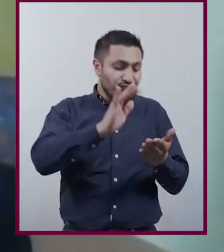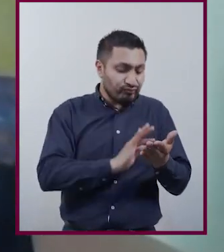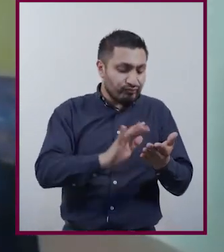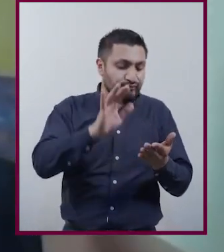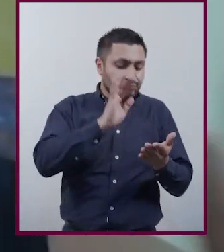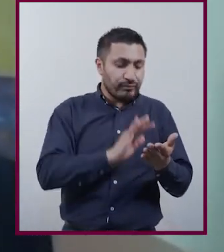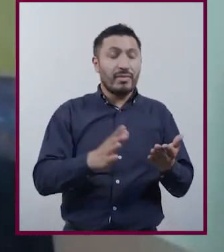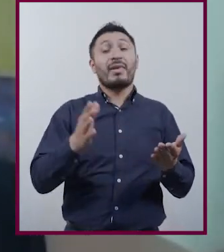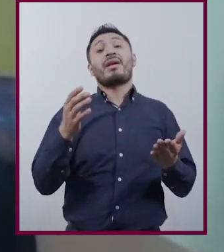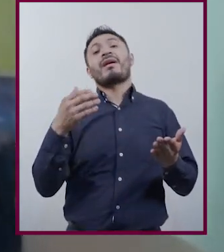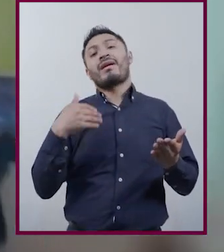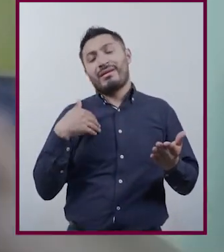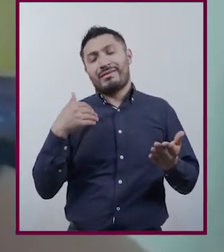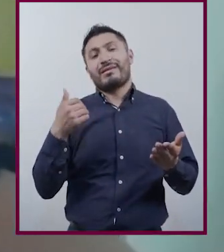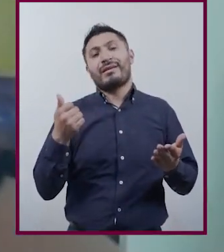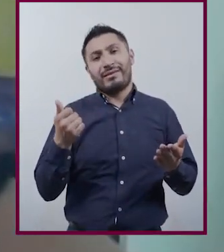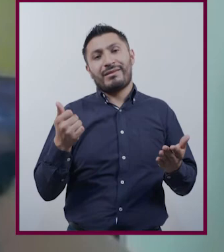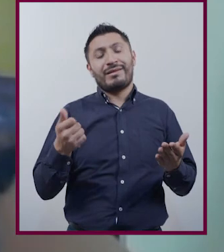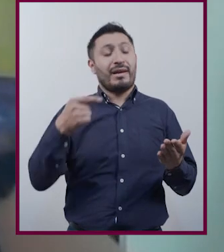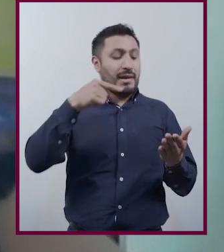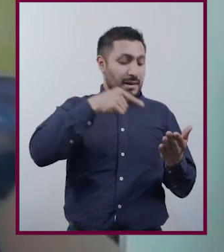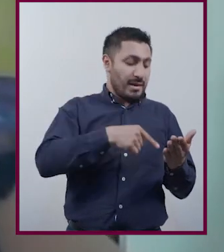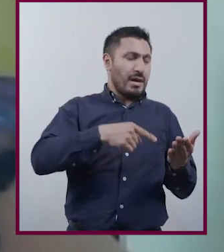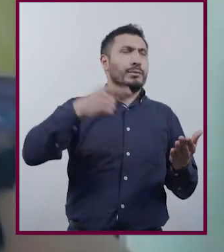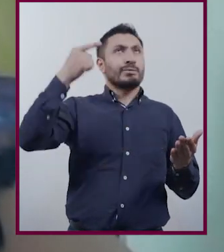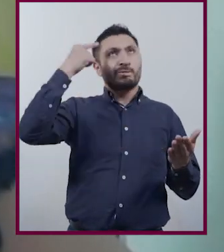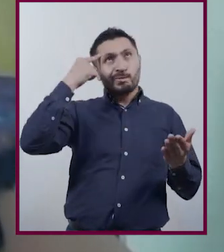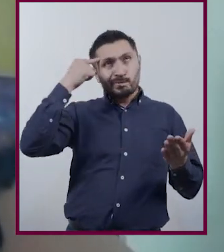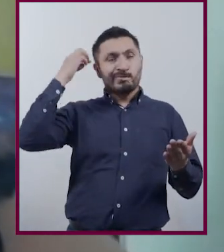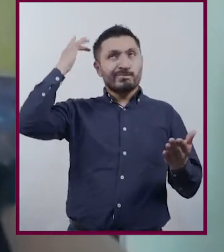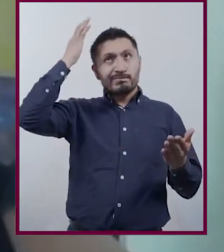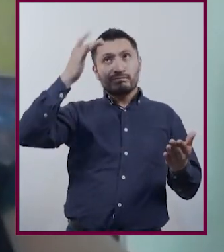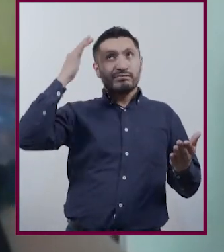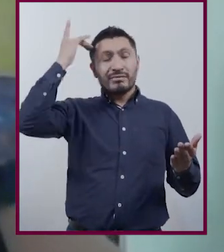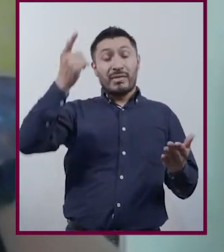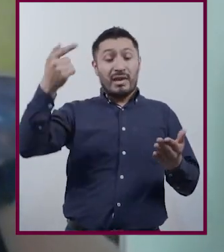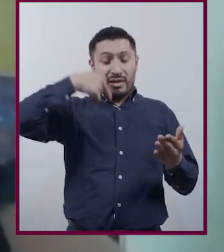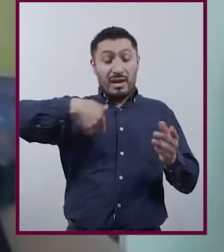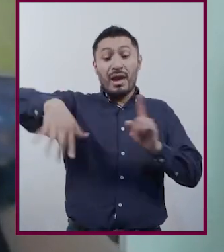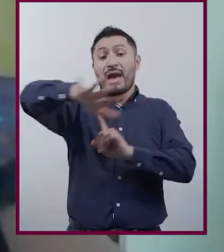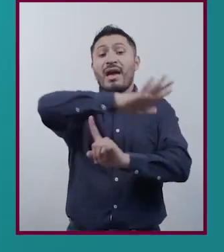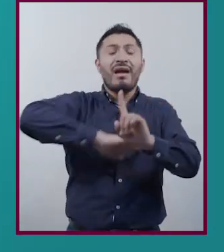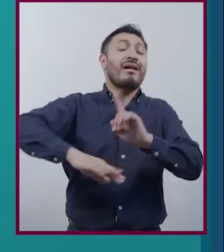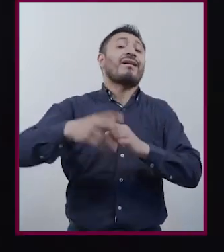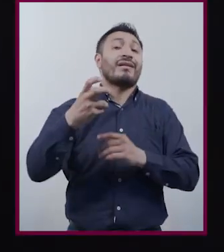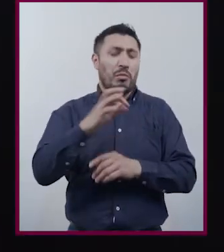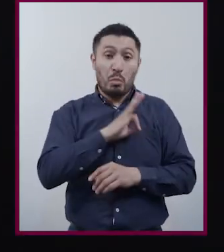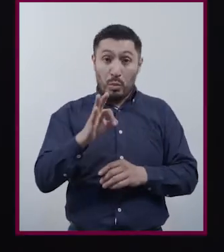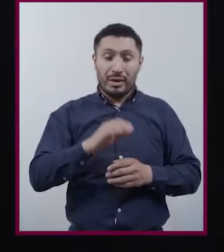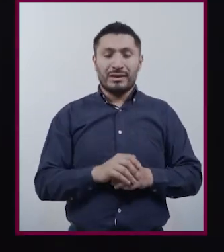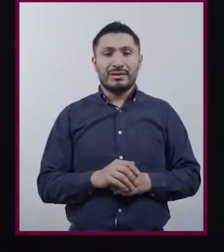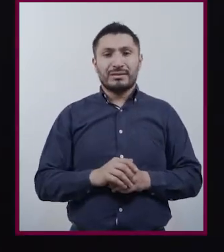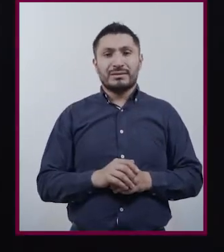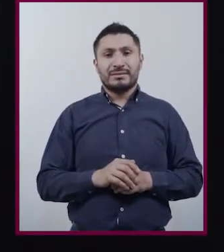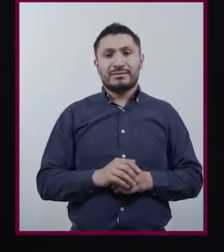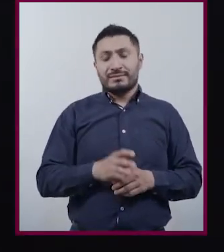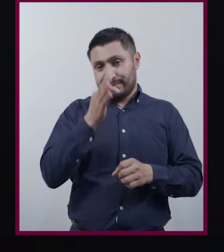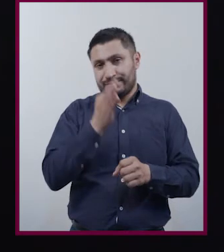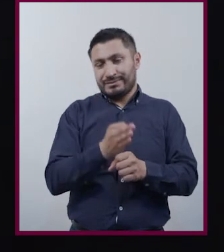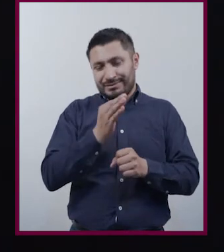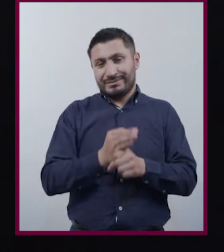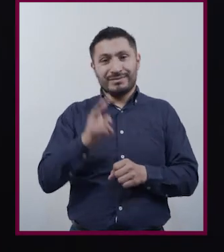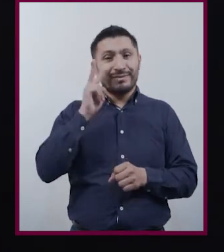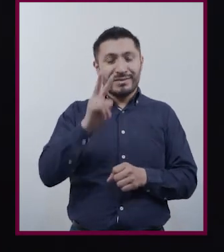da, trasladar esas problemáticas a tu propio entorno. Según hemos visto, las y